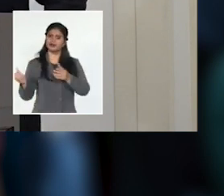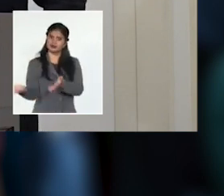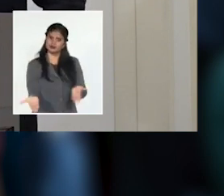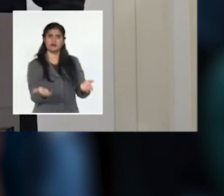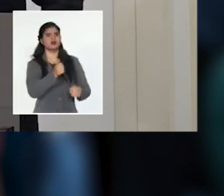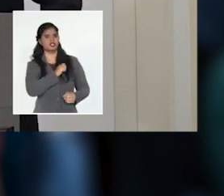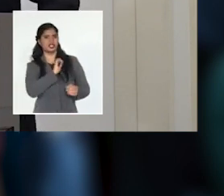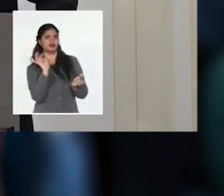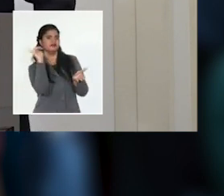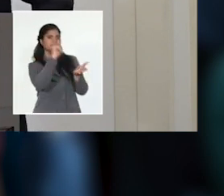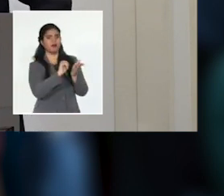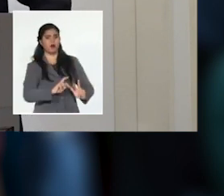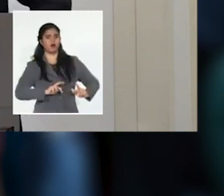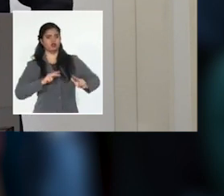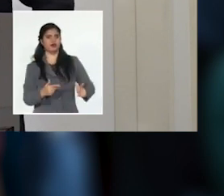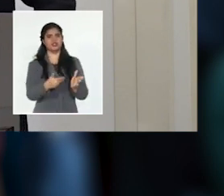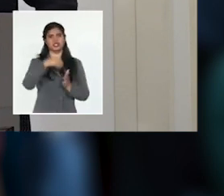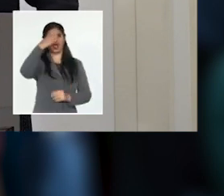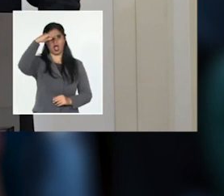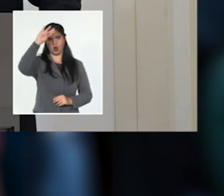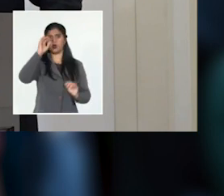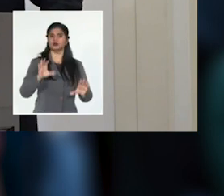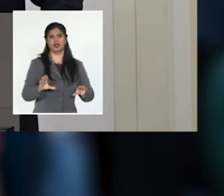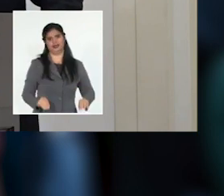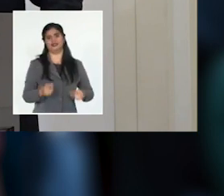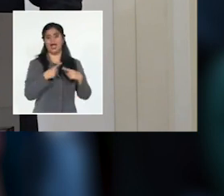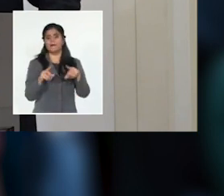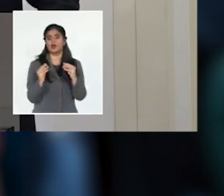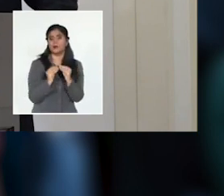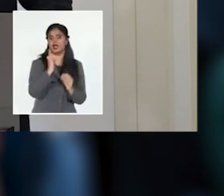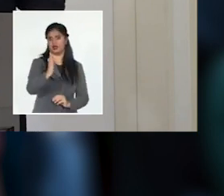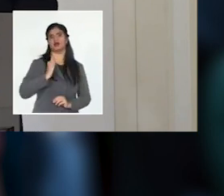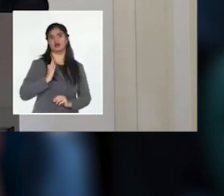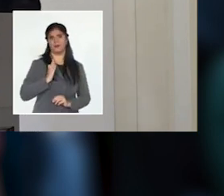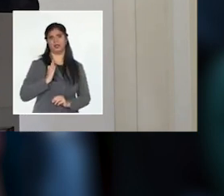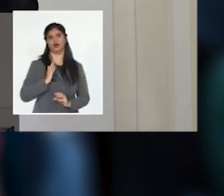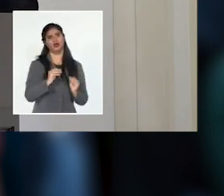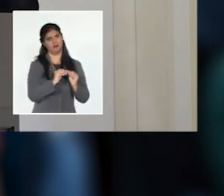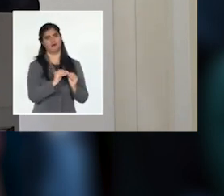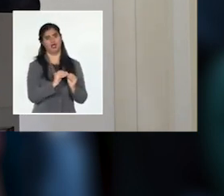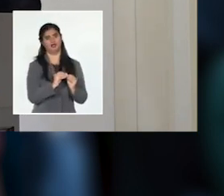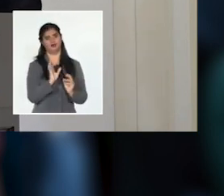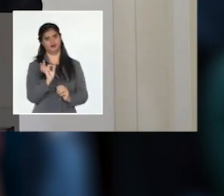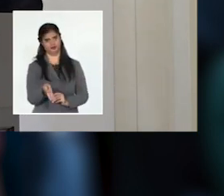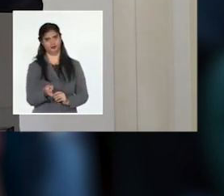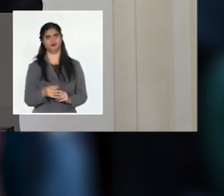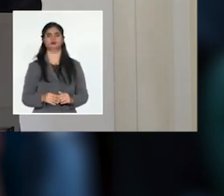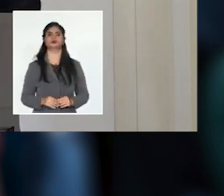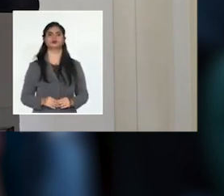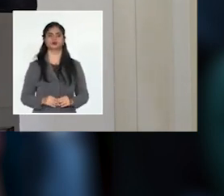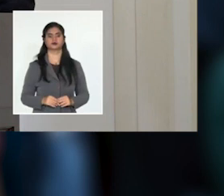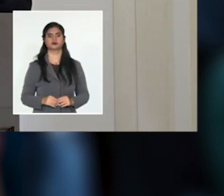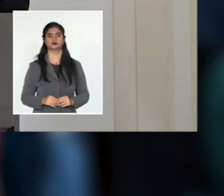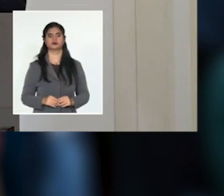de regreso, aspirando simplemente a que respeten y defienden el suelo que los vio nacer y los formó con amor.